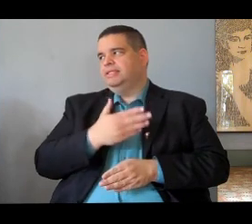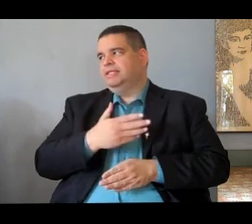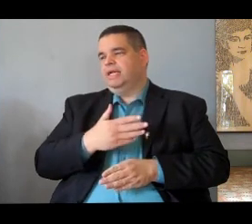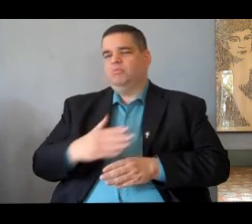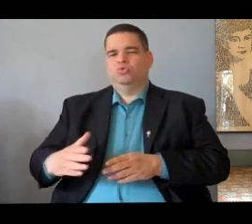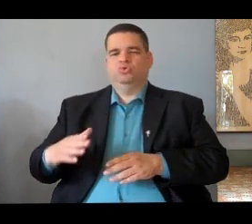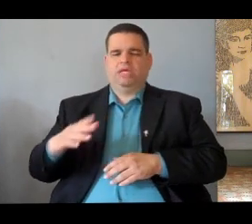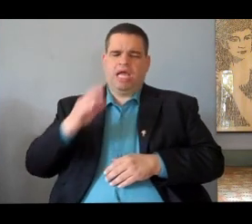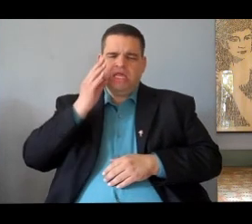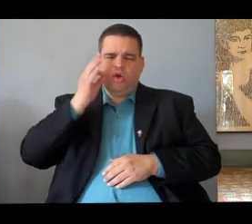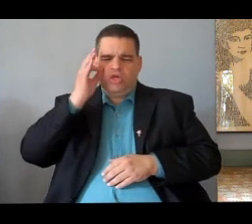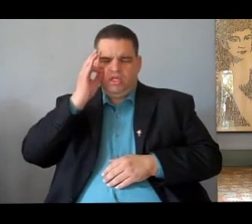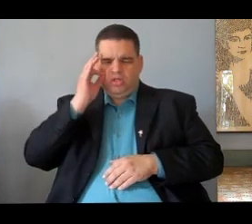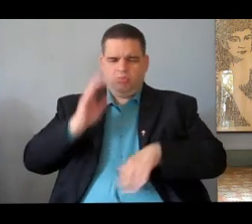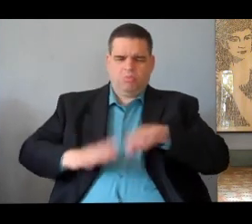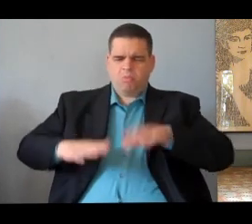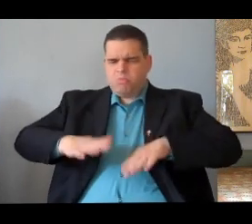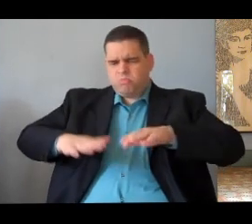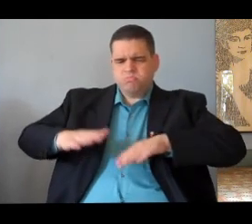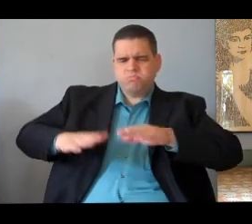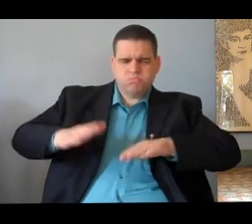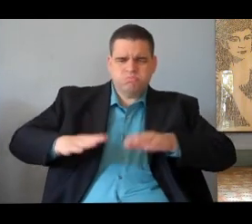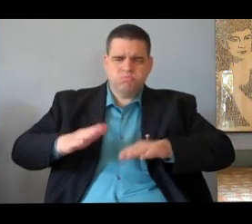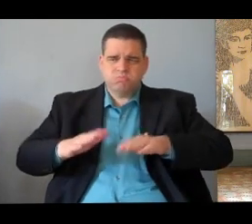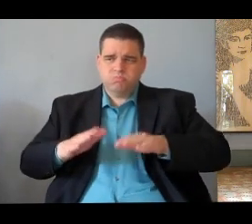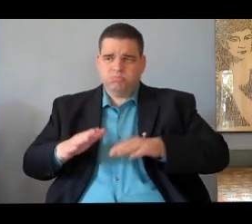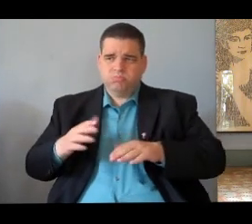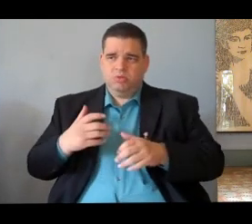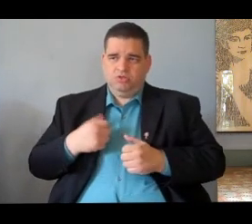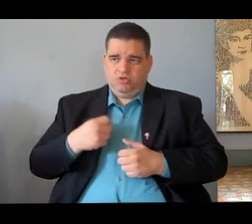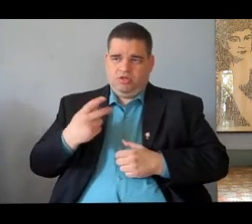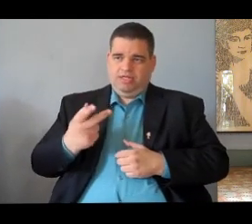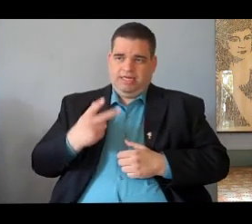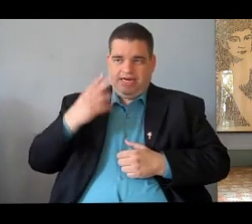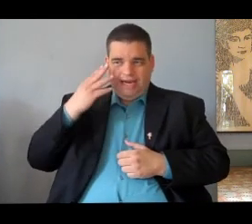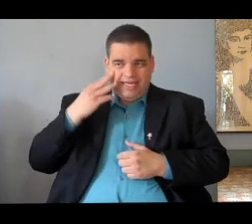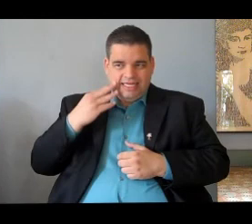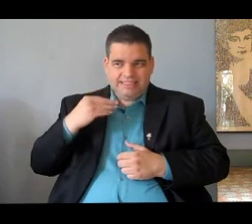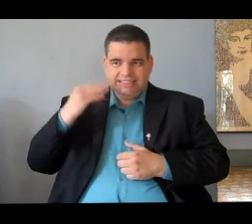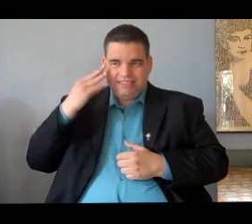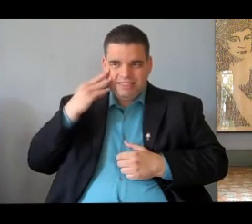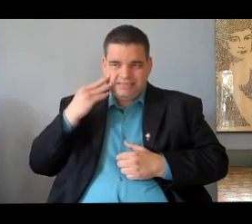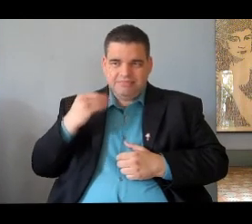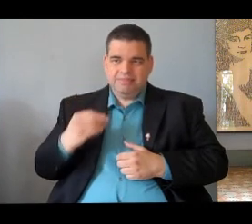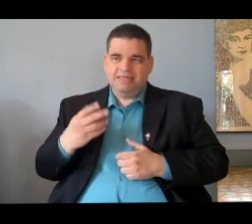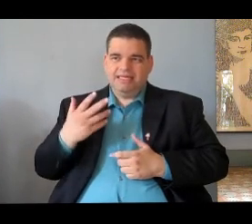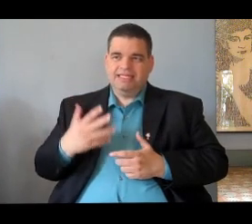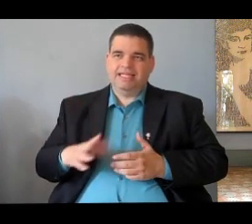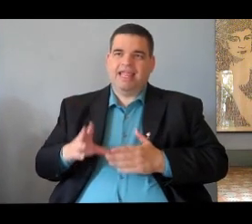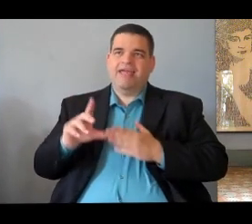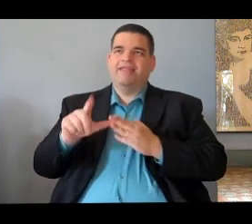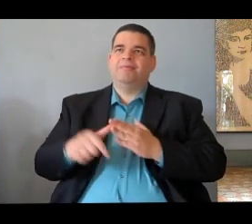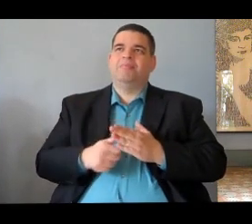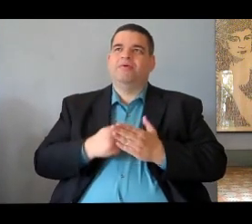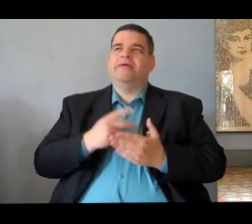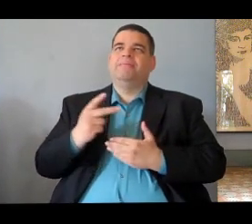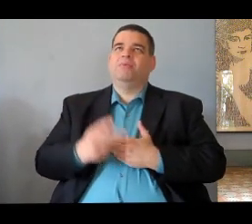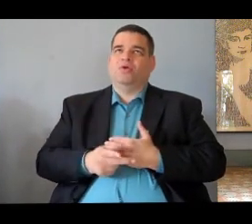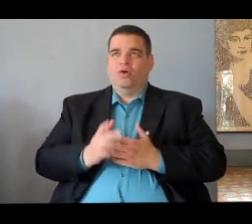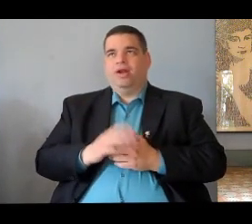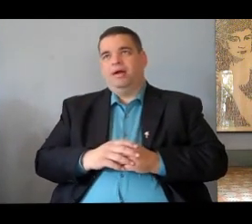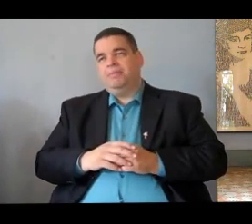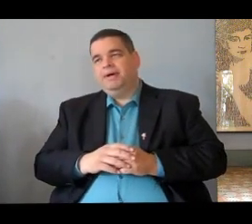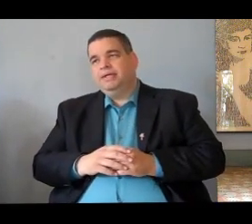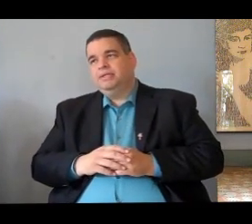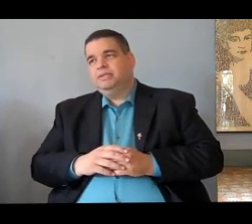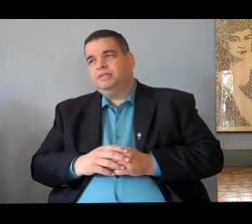yo... Tú entras por allá. Sí. Entras por allá, da la vueltita. Pues yo tengo que pasar la experiencia ahora. Sí, sí, sí. Ya terminamos el programa ya. Sí. Y entonces,